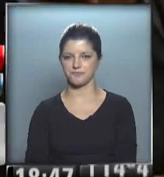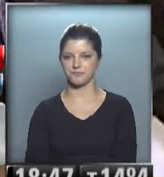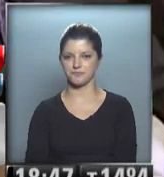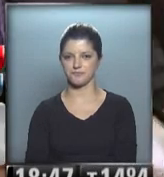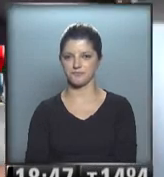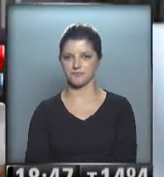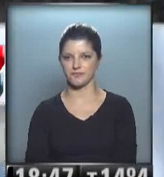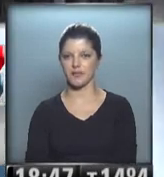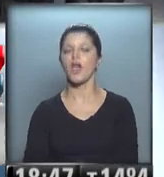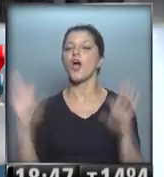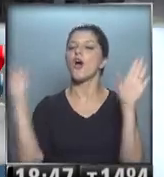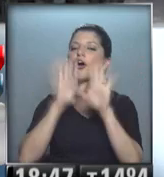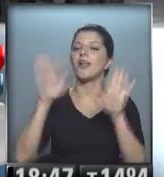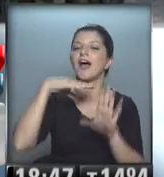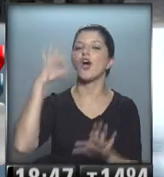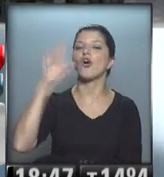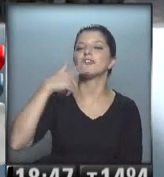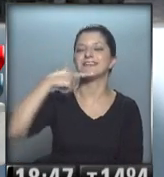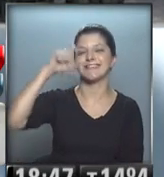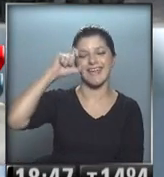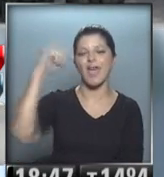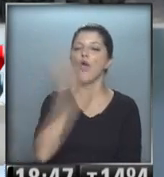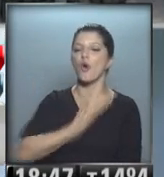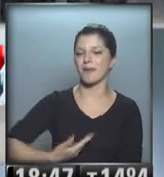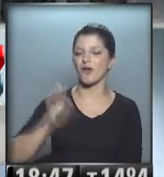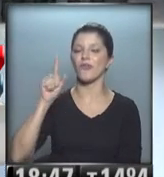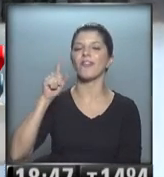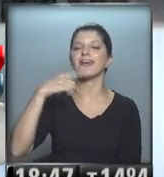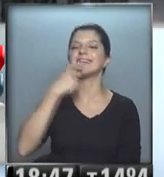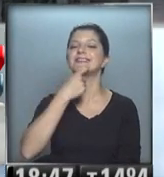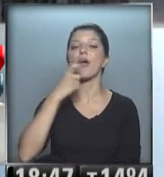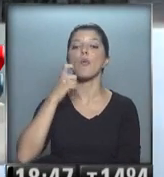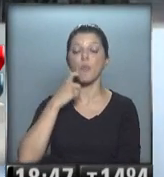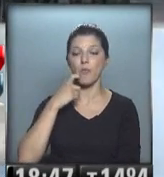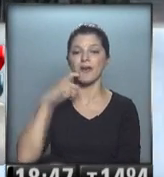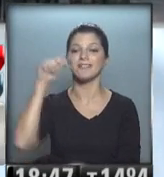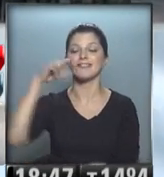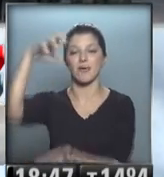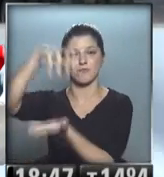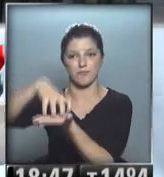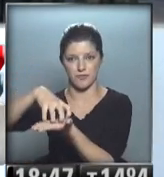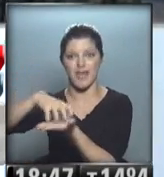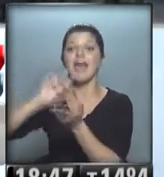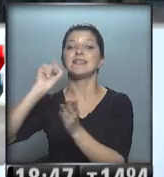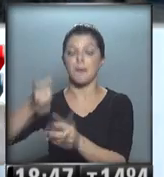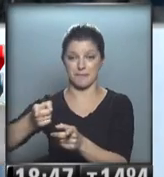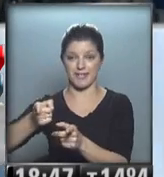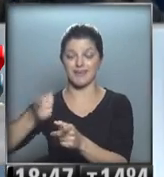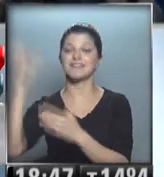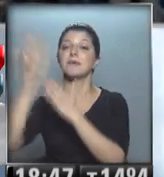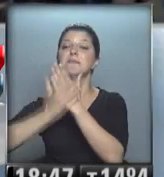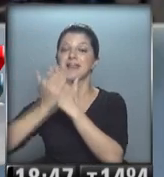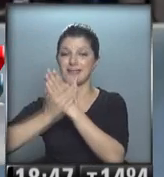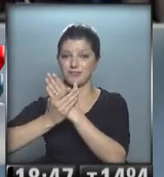Hola, José Luis Gioja, gobernador de San Juan, departamento de Hachal, también nuestro ministro de